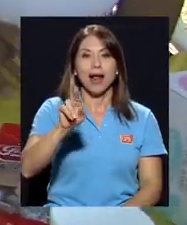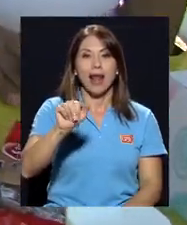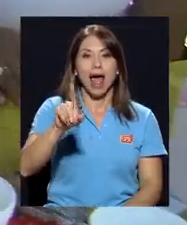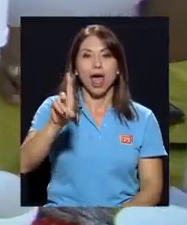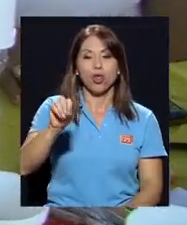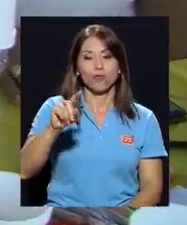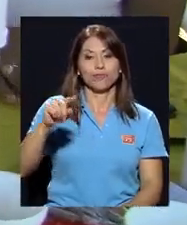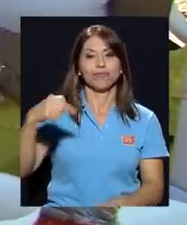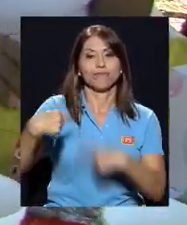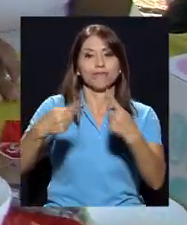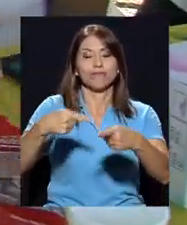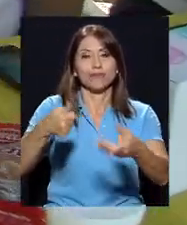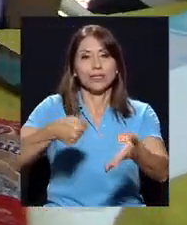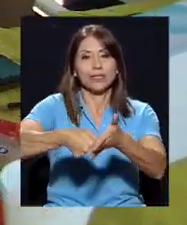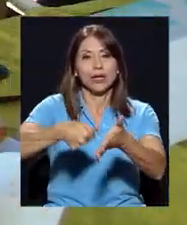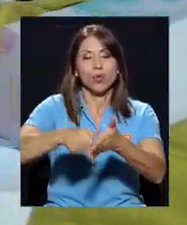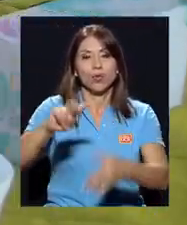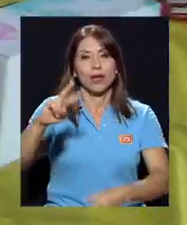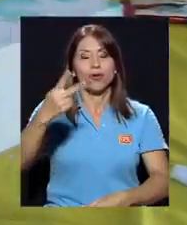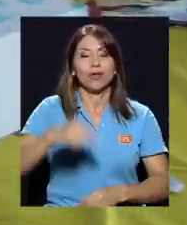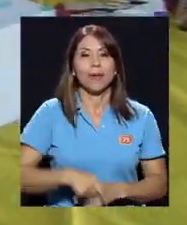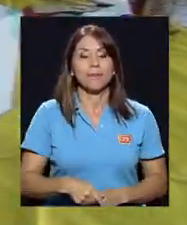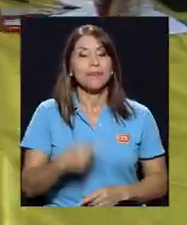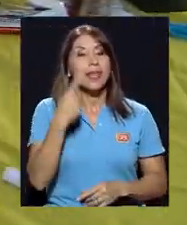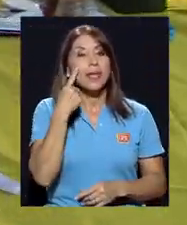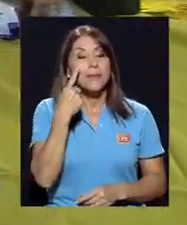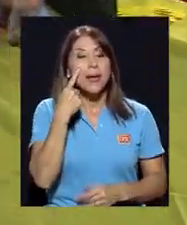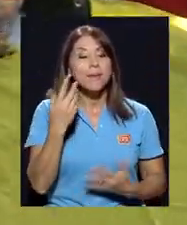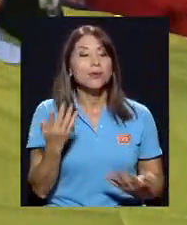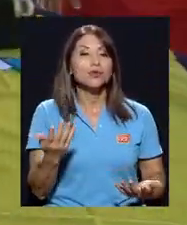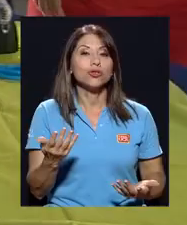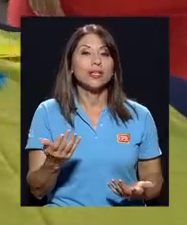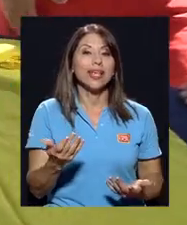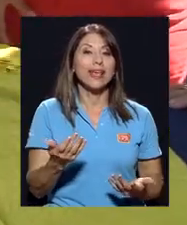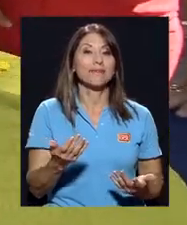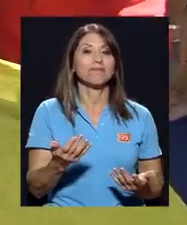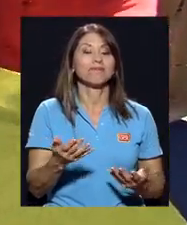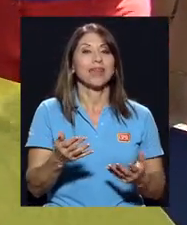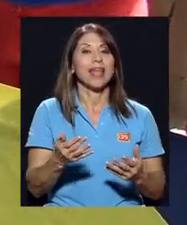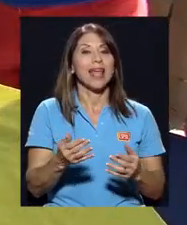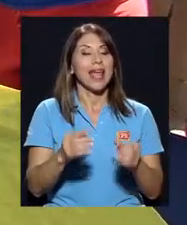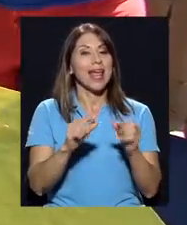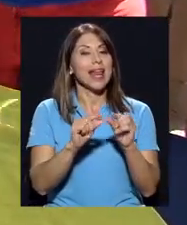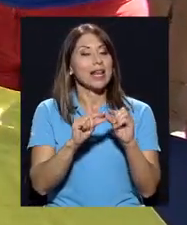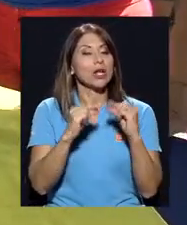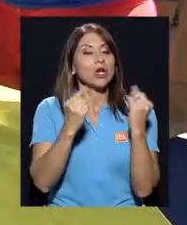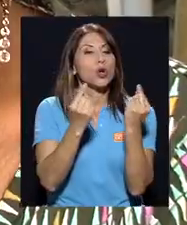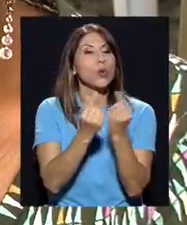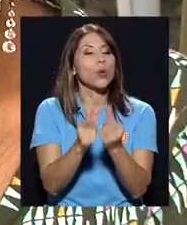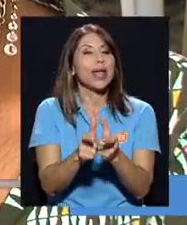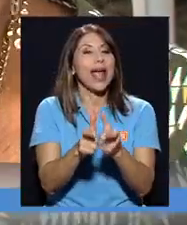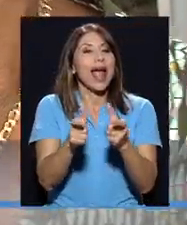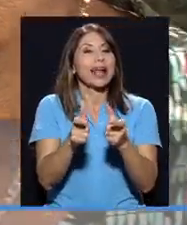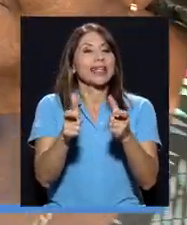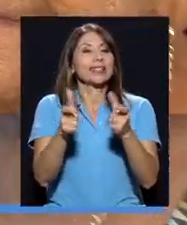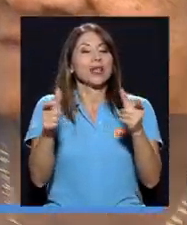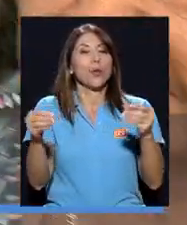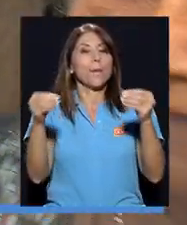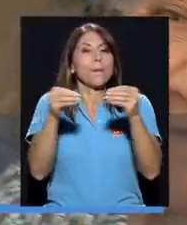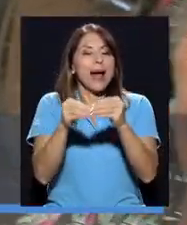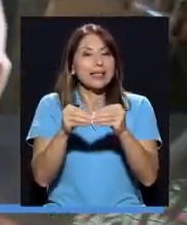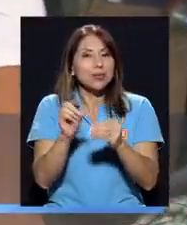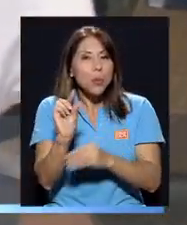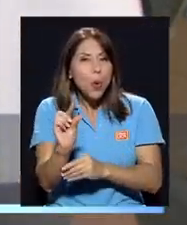y vemos que el bloque digamos que de alguna manera ha crecido un poco más es el de carlos alvarado